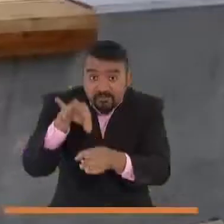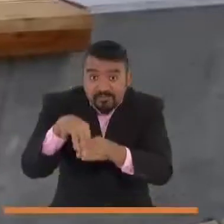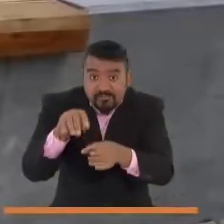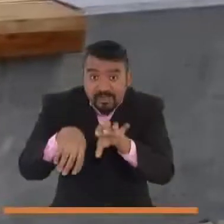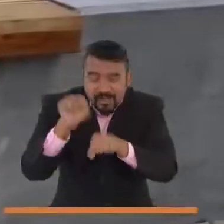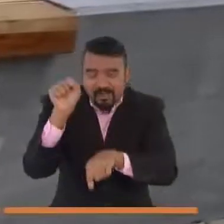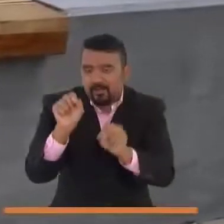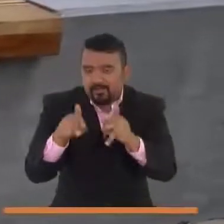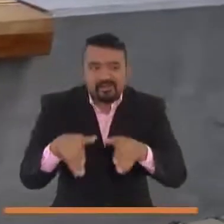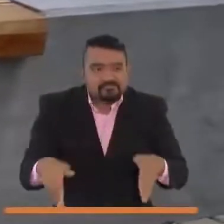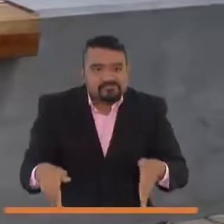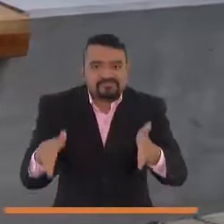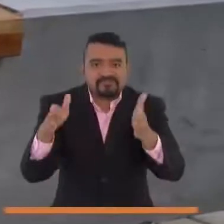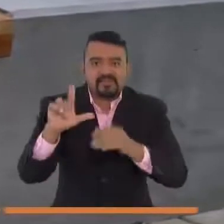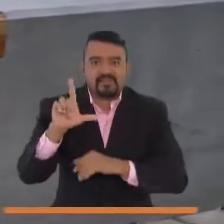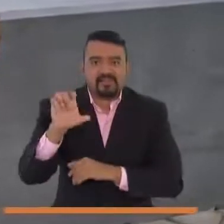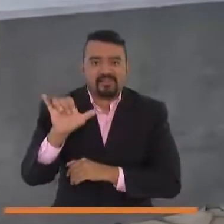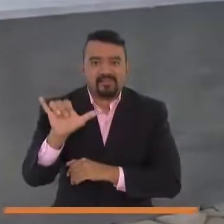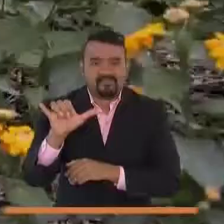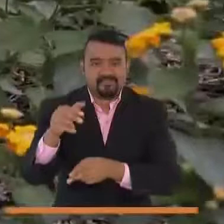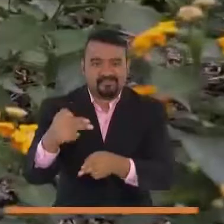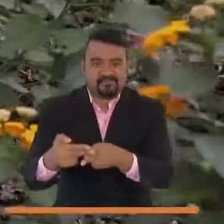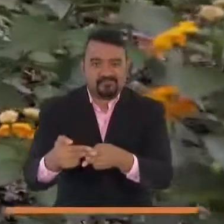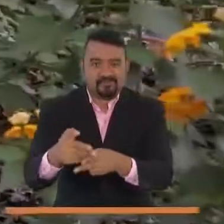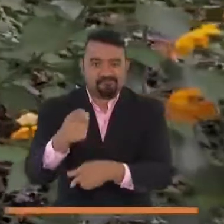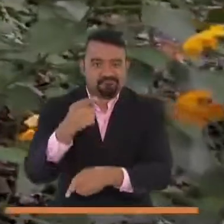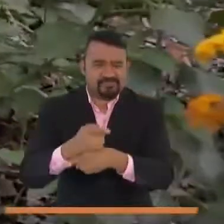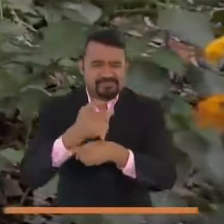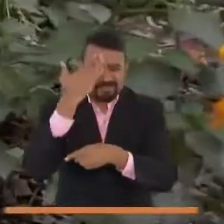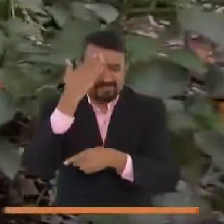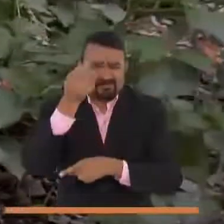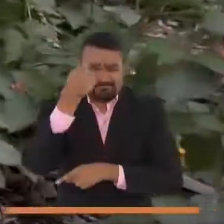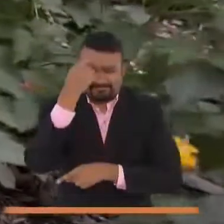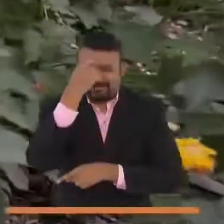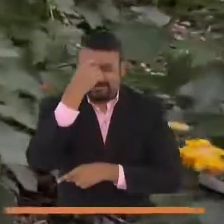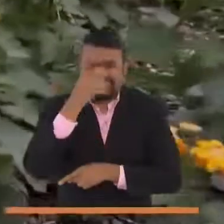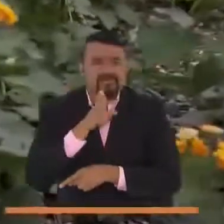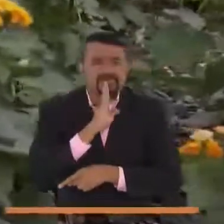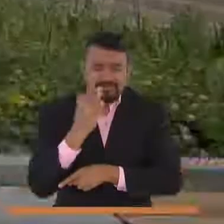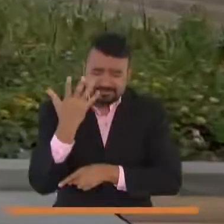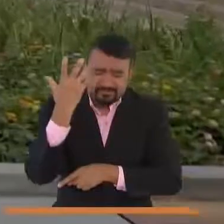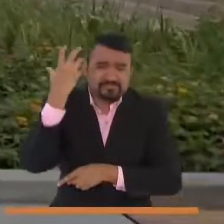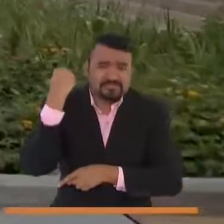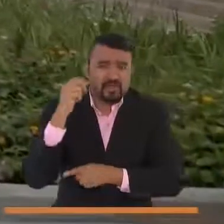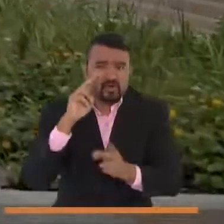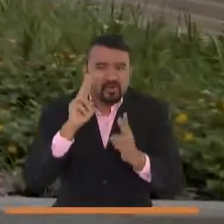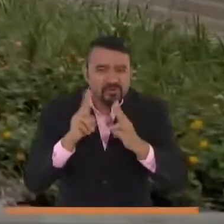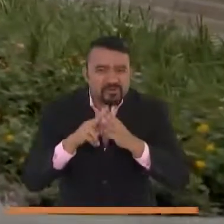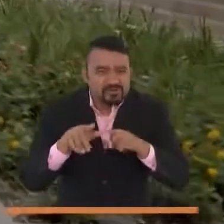pasaje de ley, es un nombre que queda arraigado en el corazón de los envigadeños, de los que hemos crecido en este